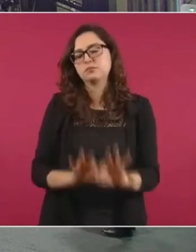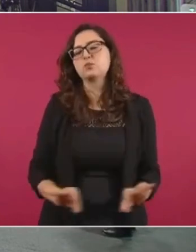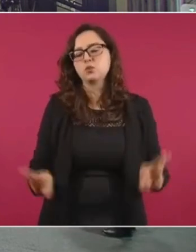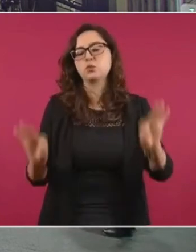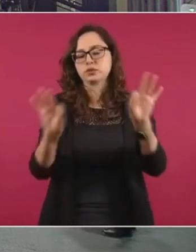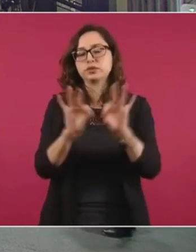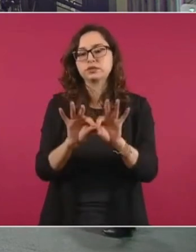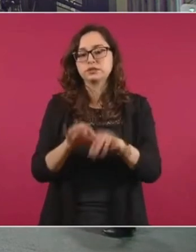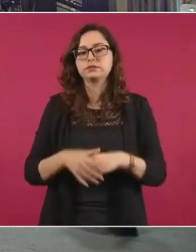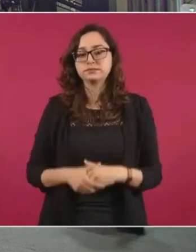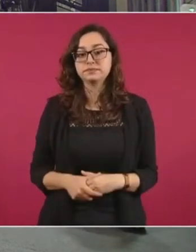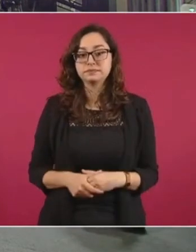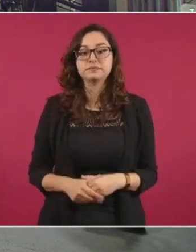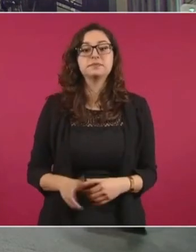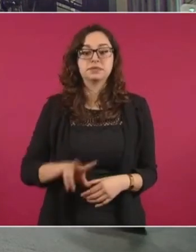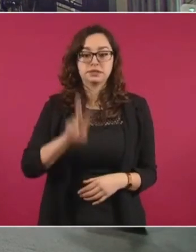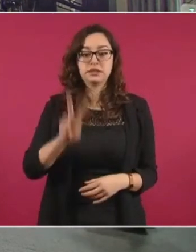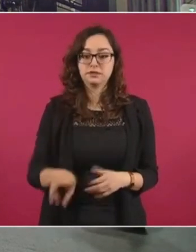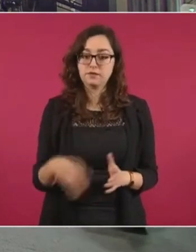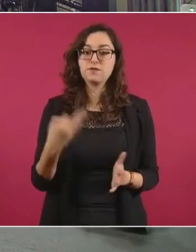que hacía falta